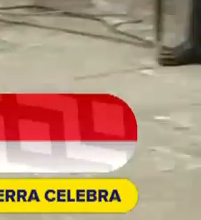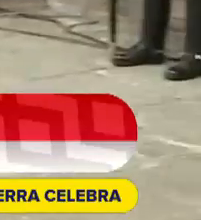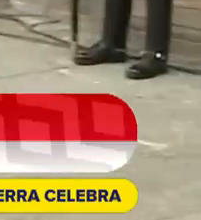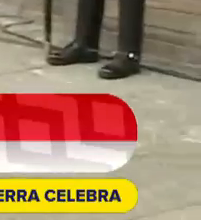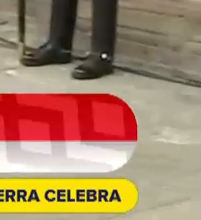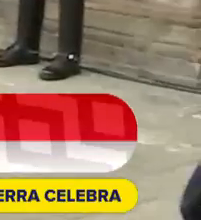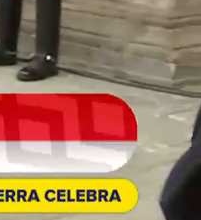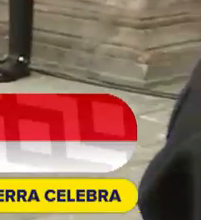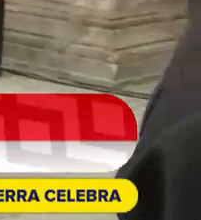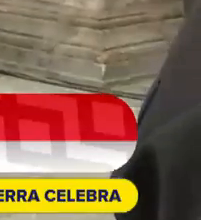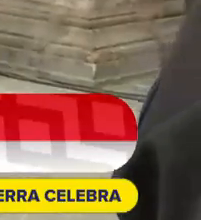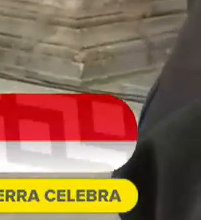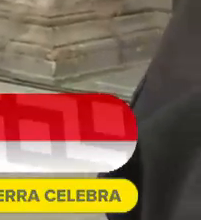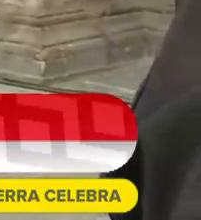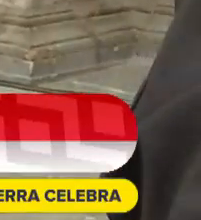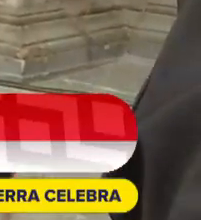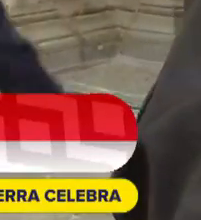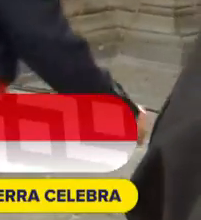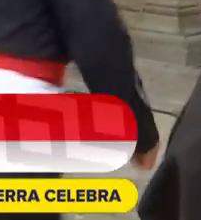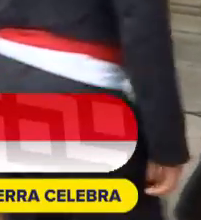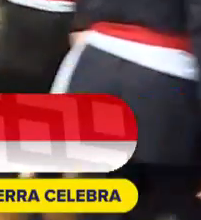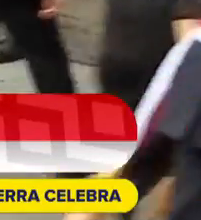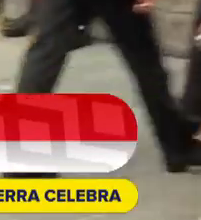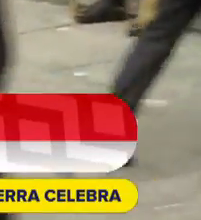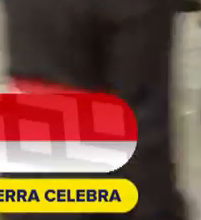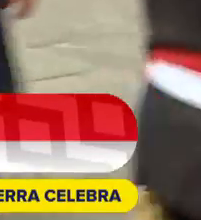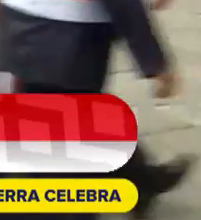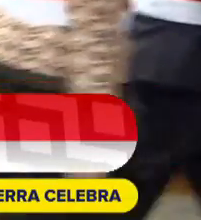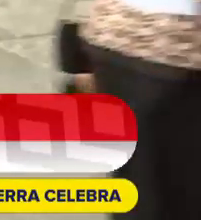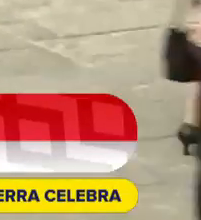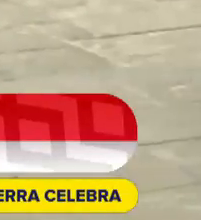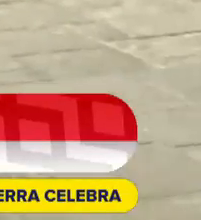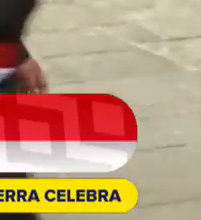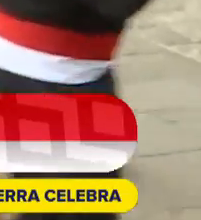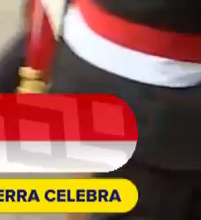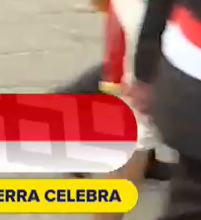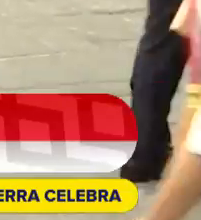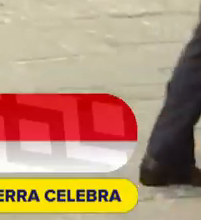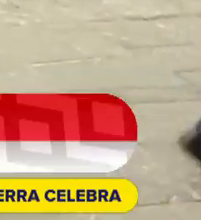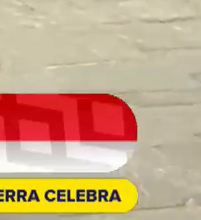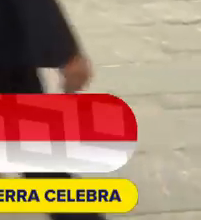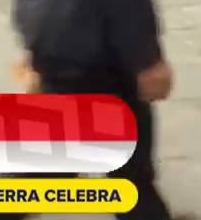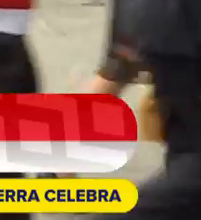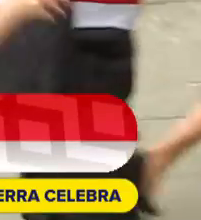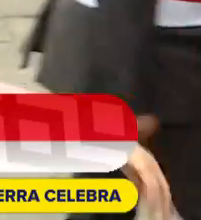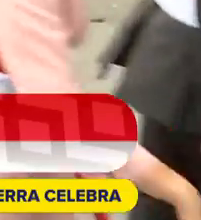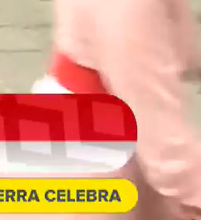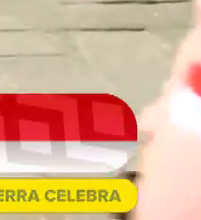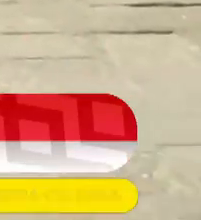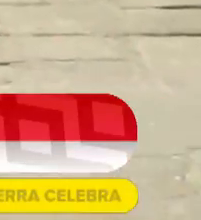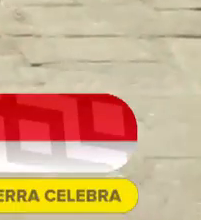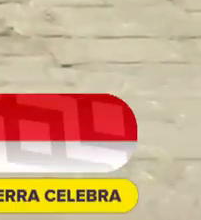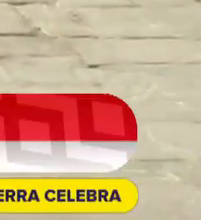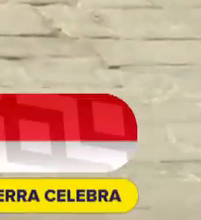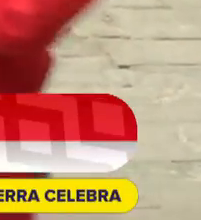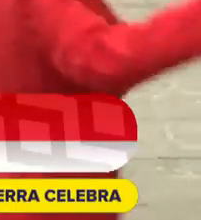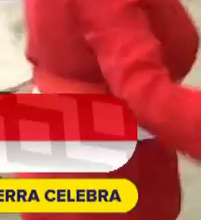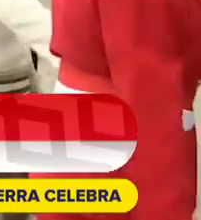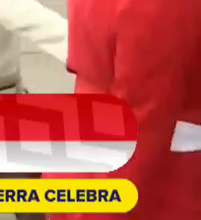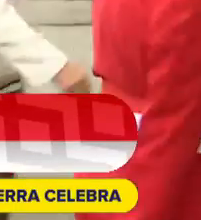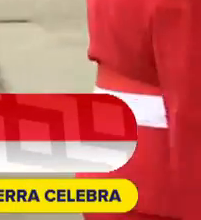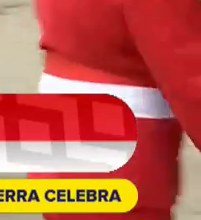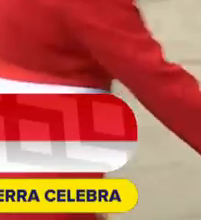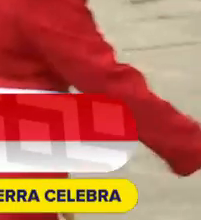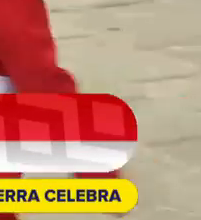saludo oficial con los integrantes del regimiento. Nos han indicado ya que en pocos minutos también el jefe de protocolo se va